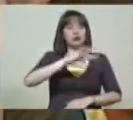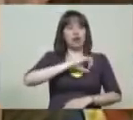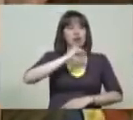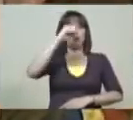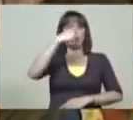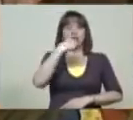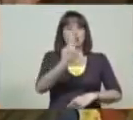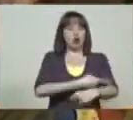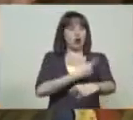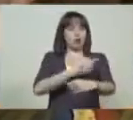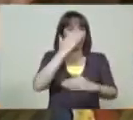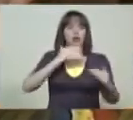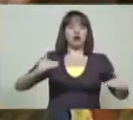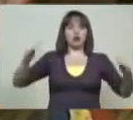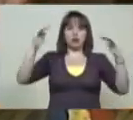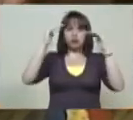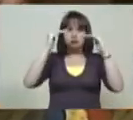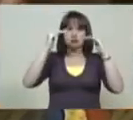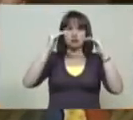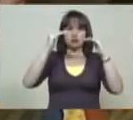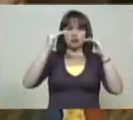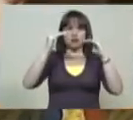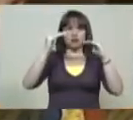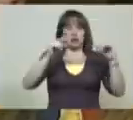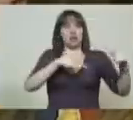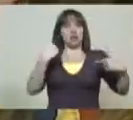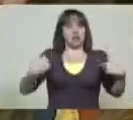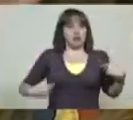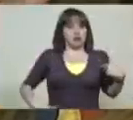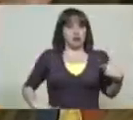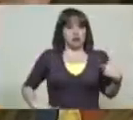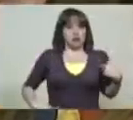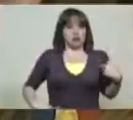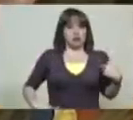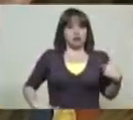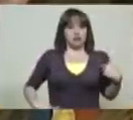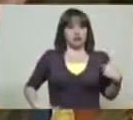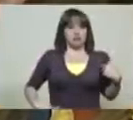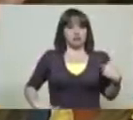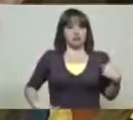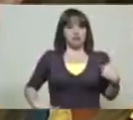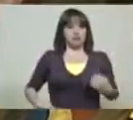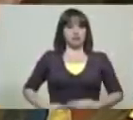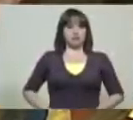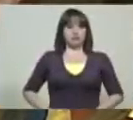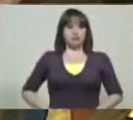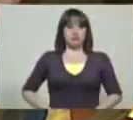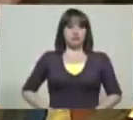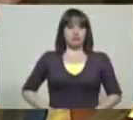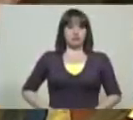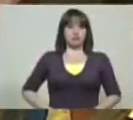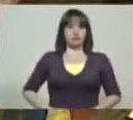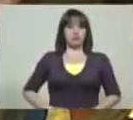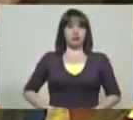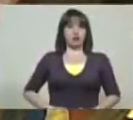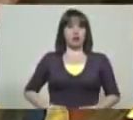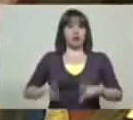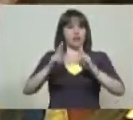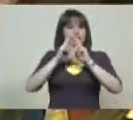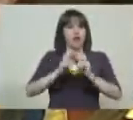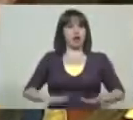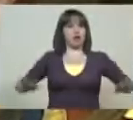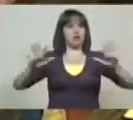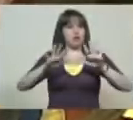hermanos mayores de la China, hermanos mayores de la República Popular China,